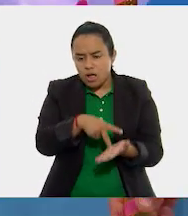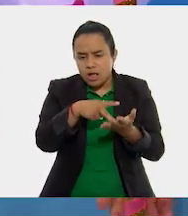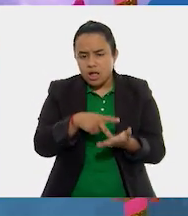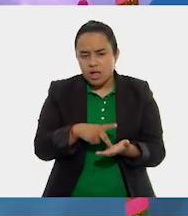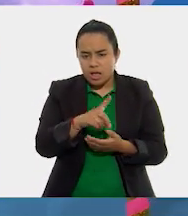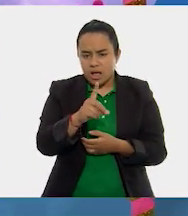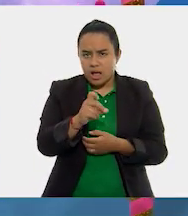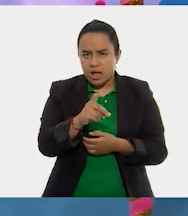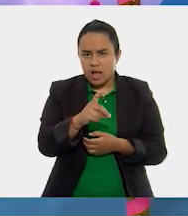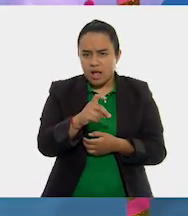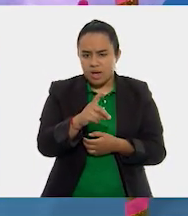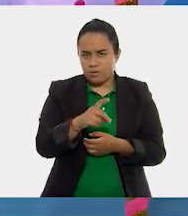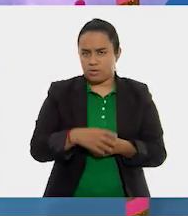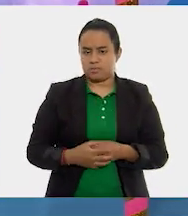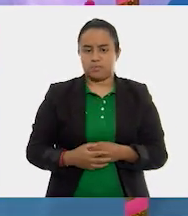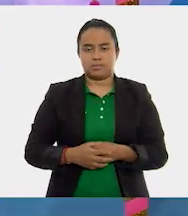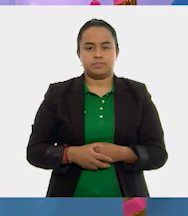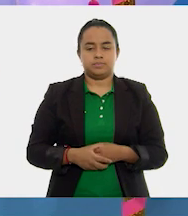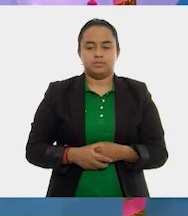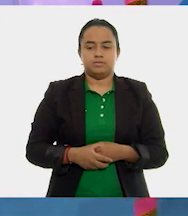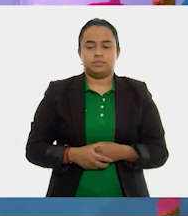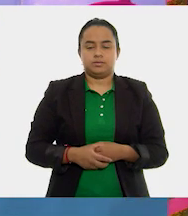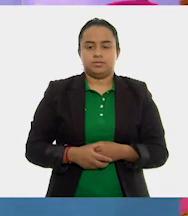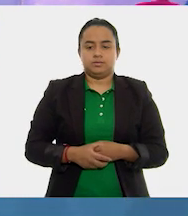en este recipiente con agua?